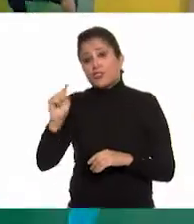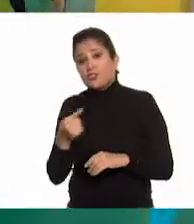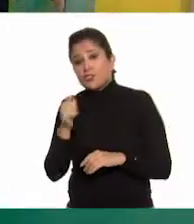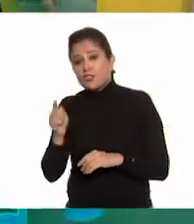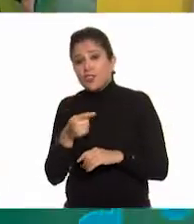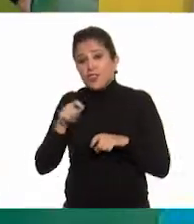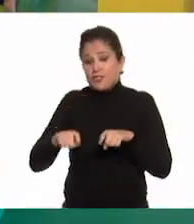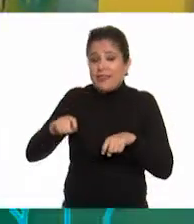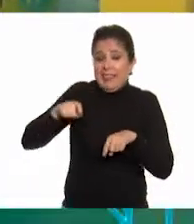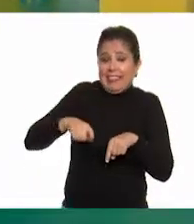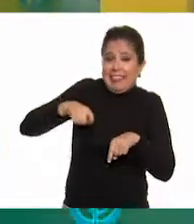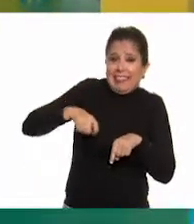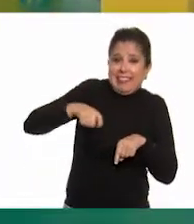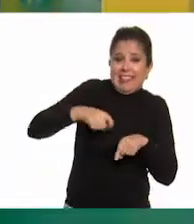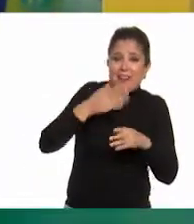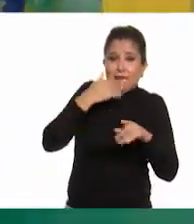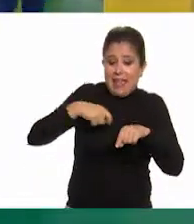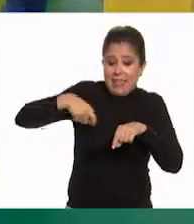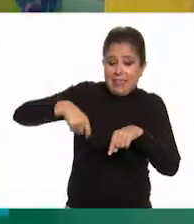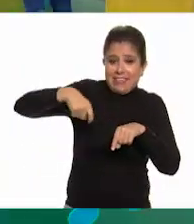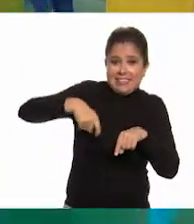Que soy una cojita.